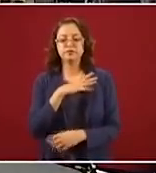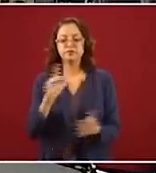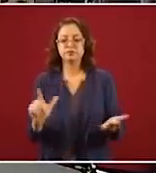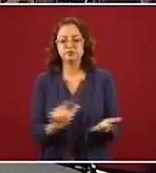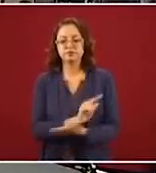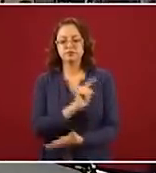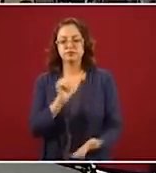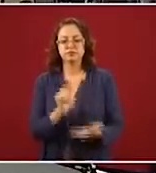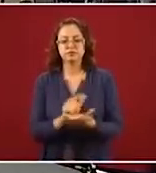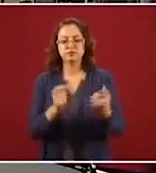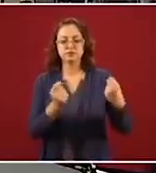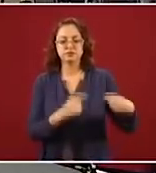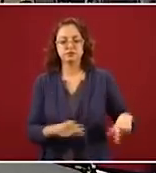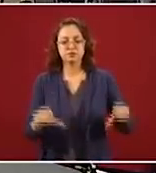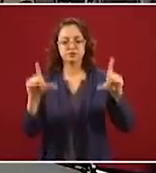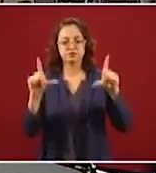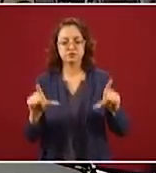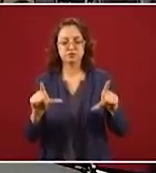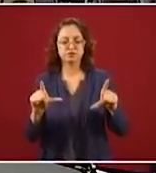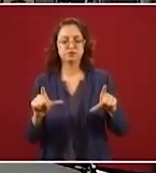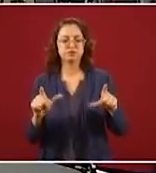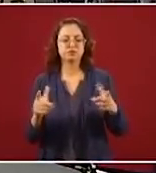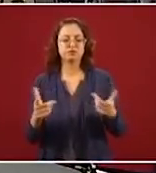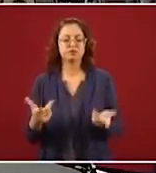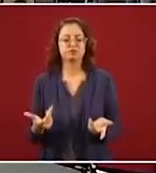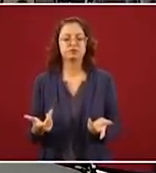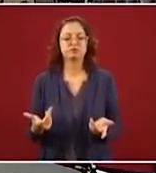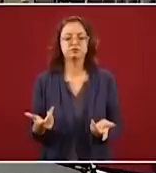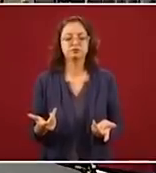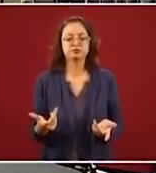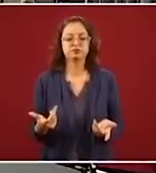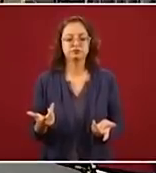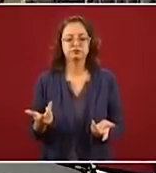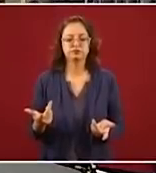ley de